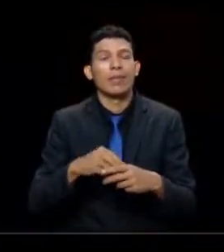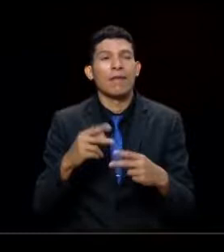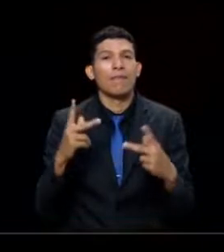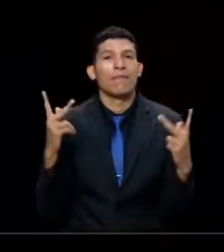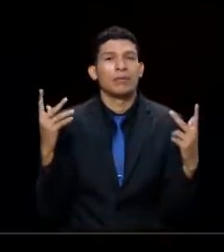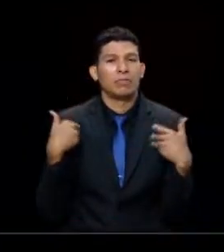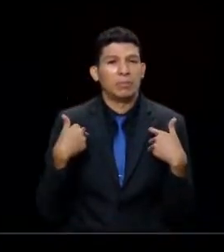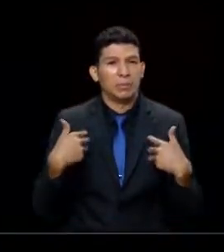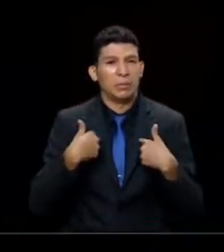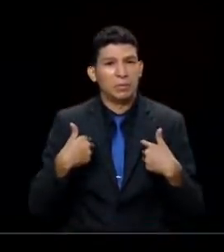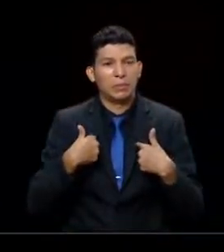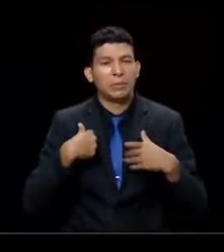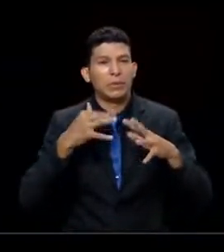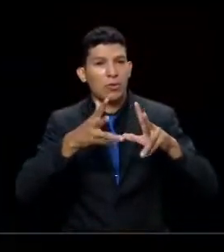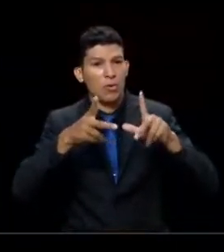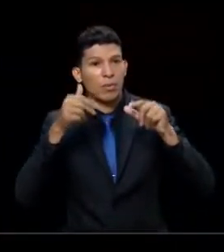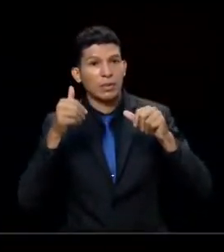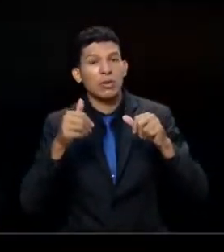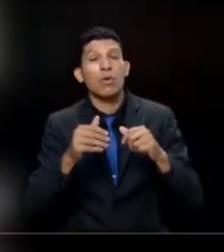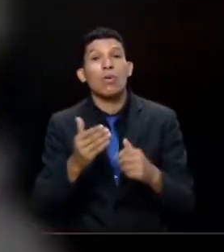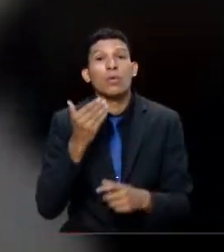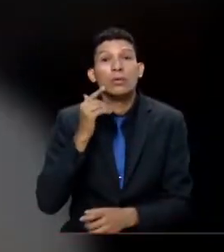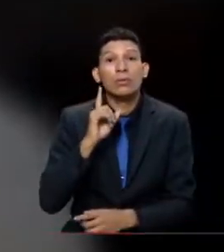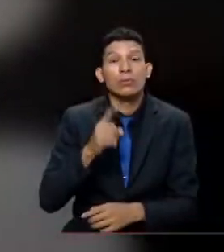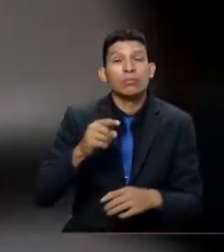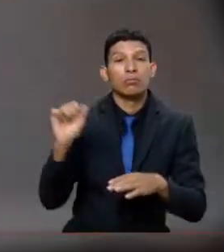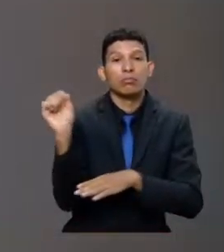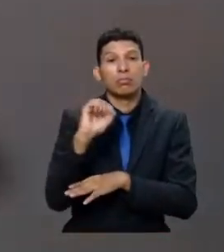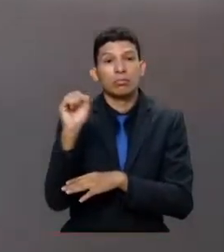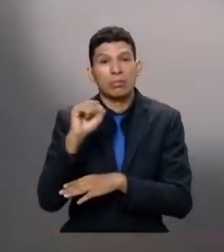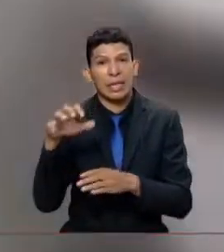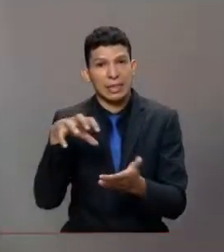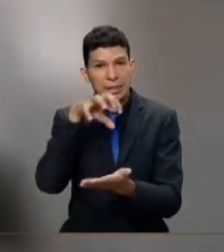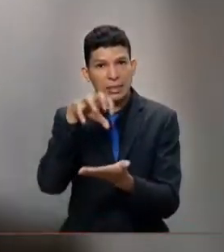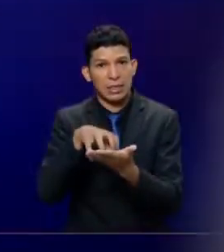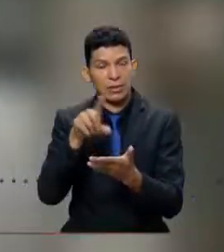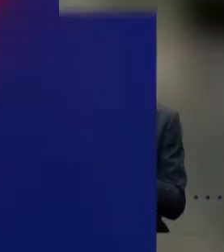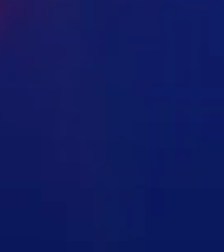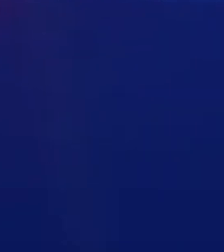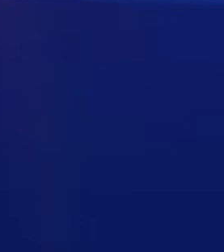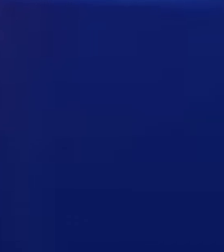víctimas de un asalto masivo cuando el vehículo pasaba por el centro de Cali.